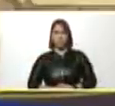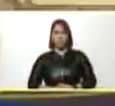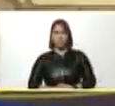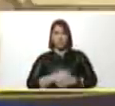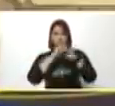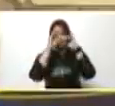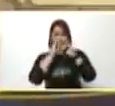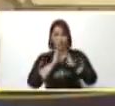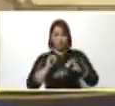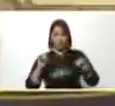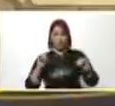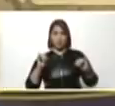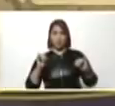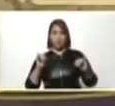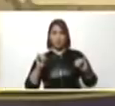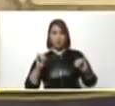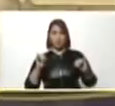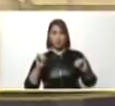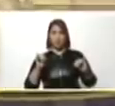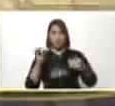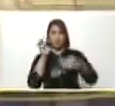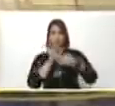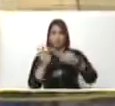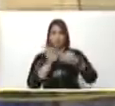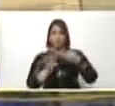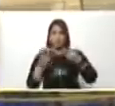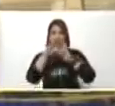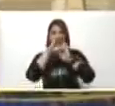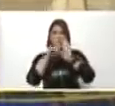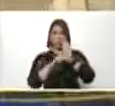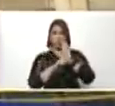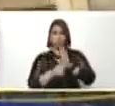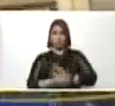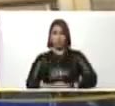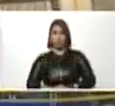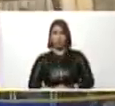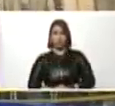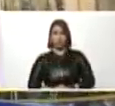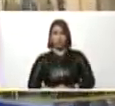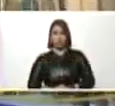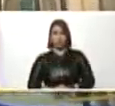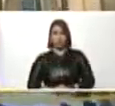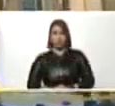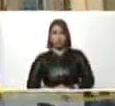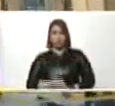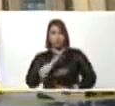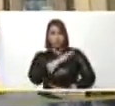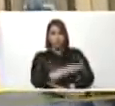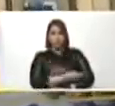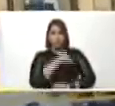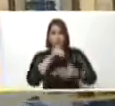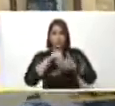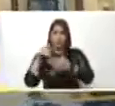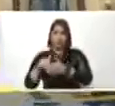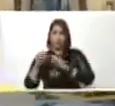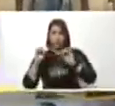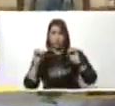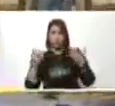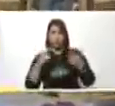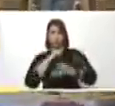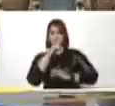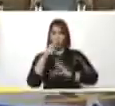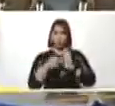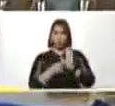feliz de sus funciones constitucionales. El poder electoral lo ha logrado plenamente.